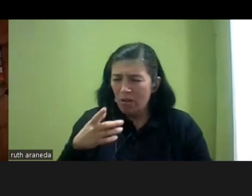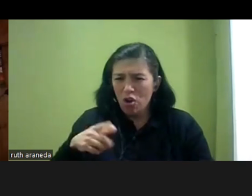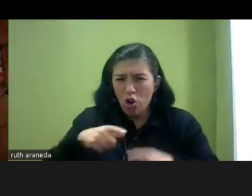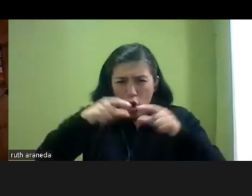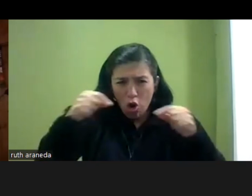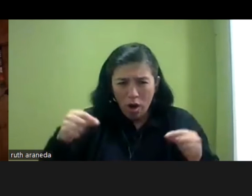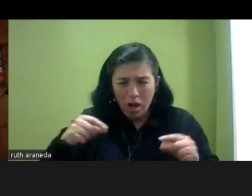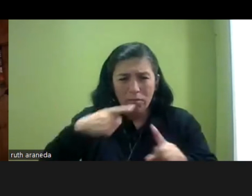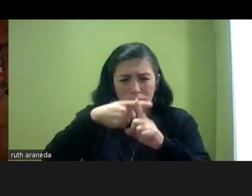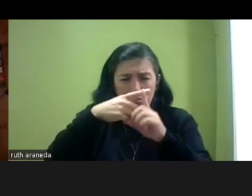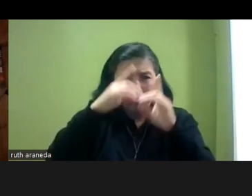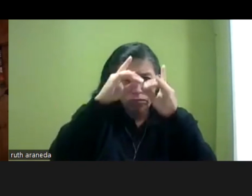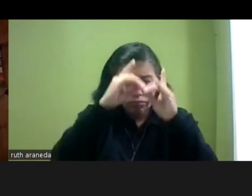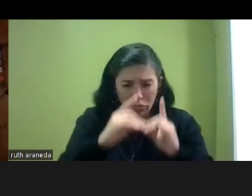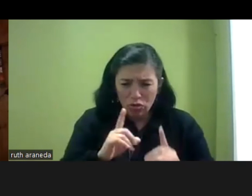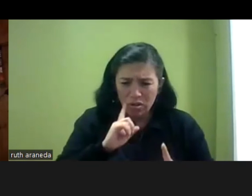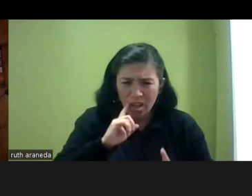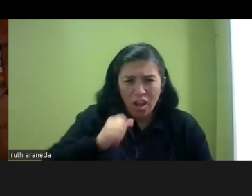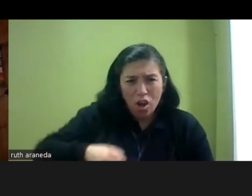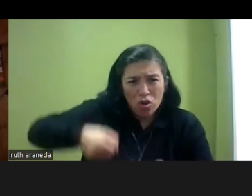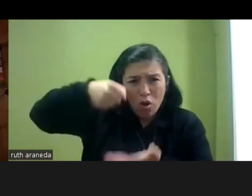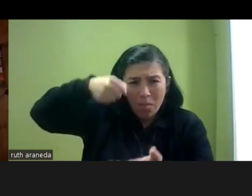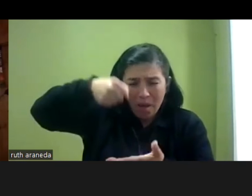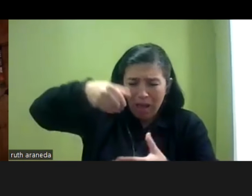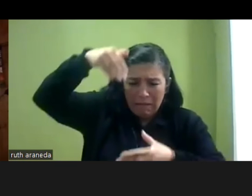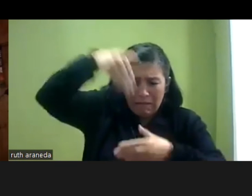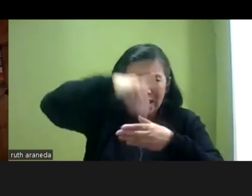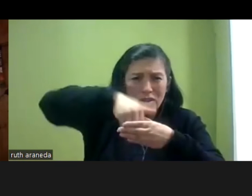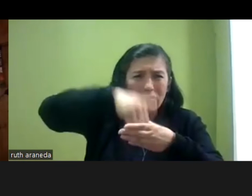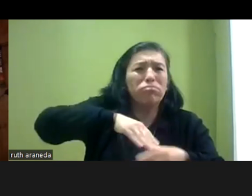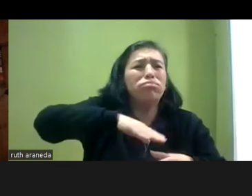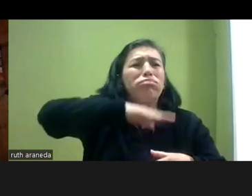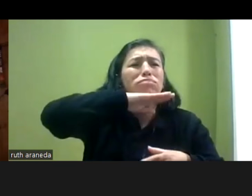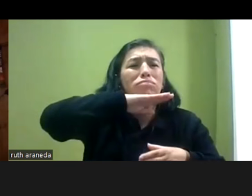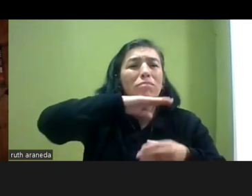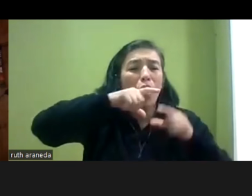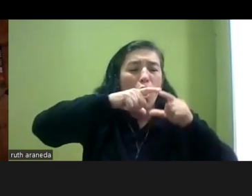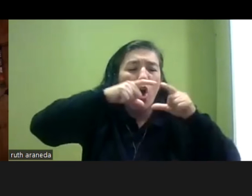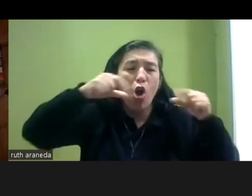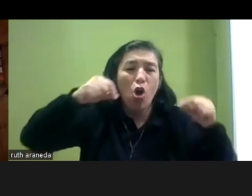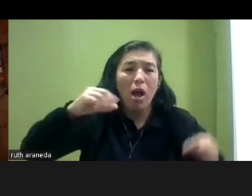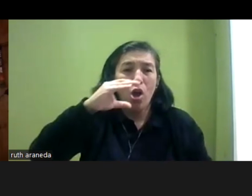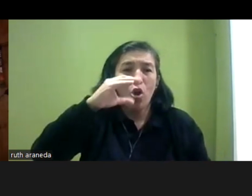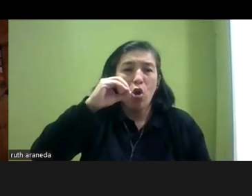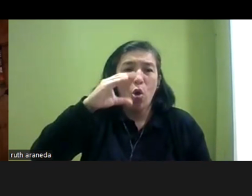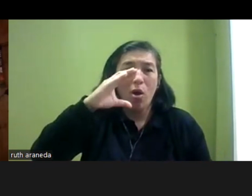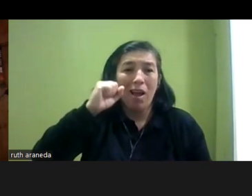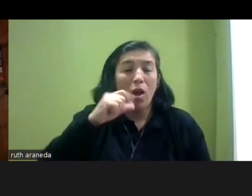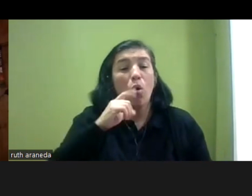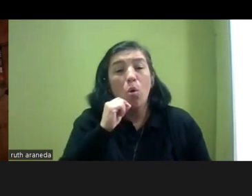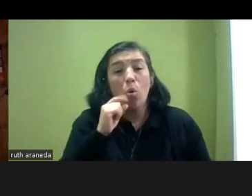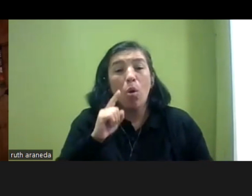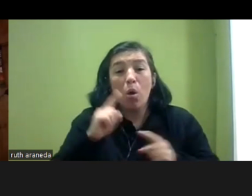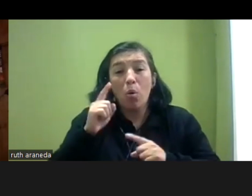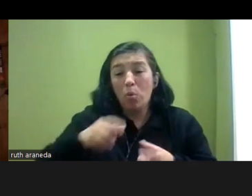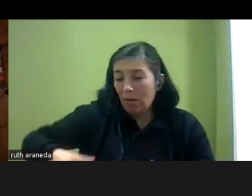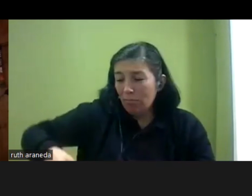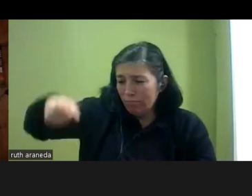una bolsa de faja llena de hojas de coca o con 13